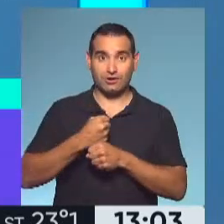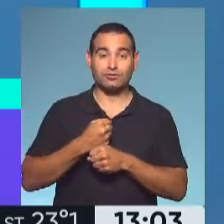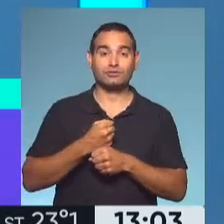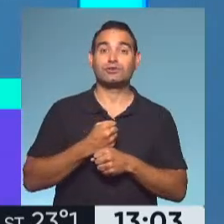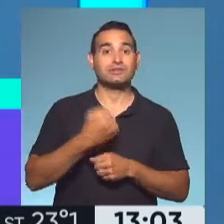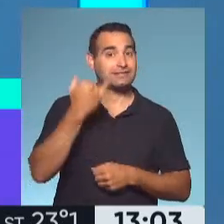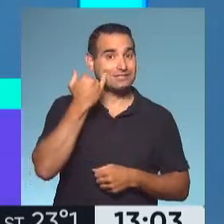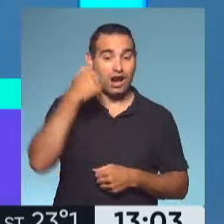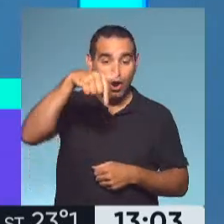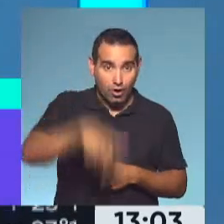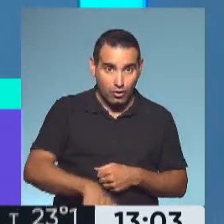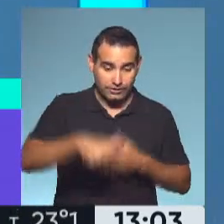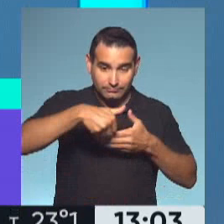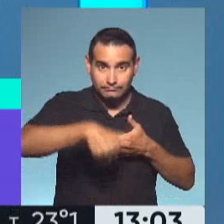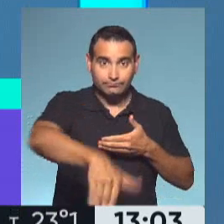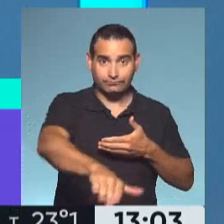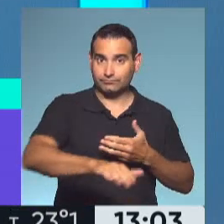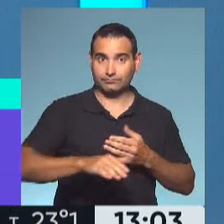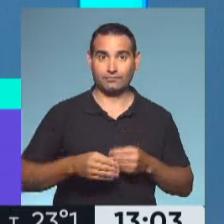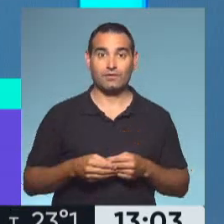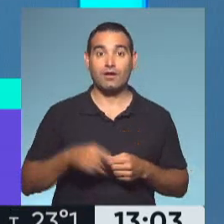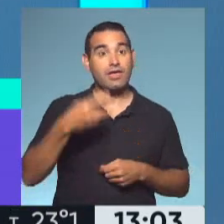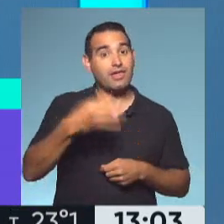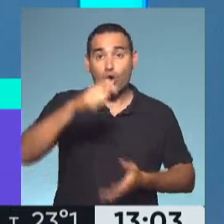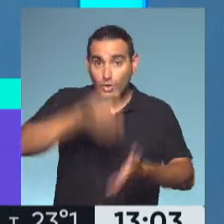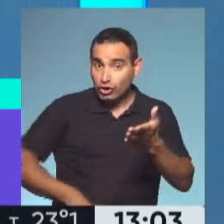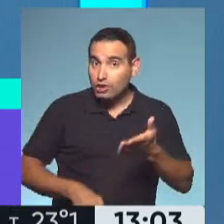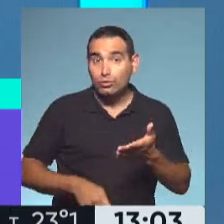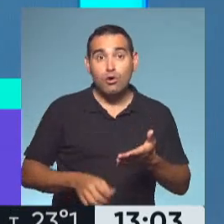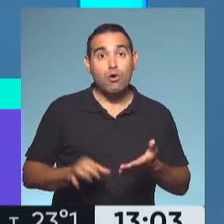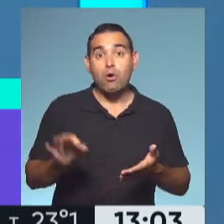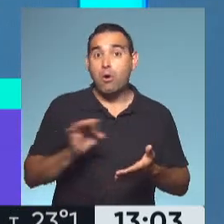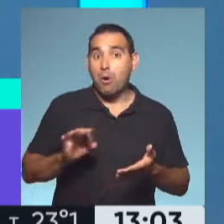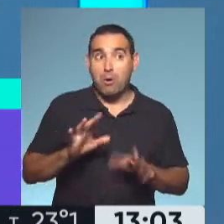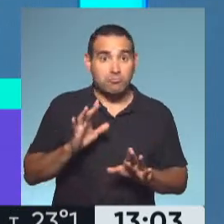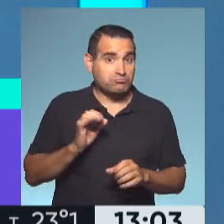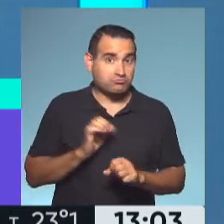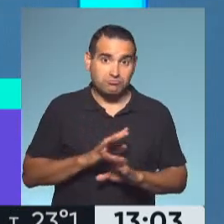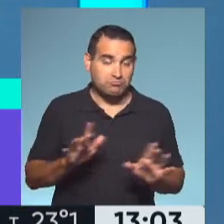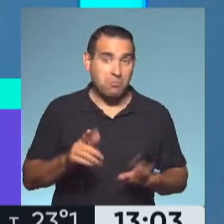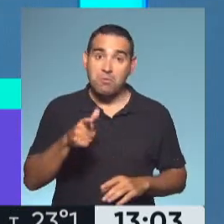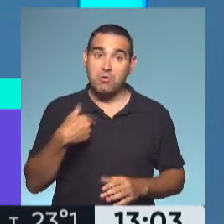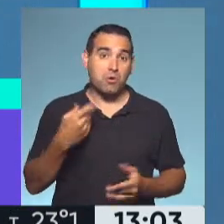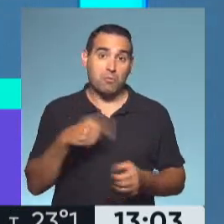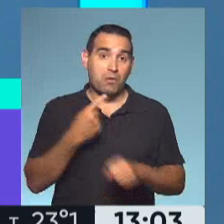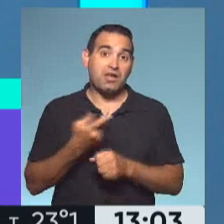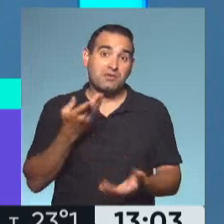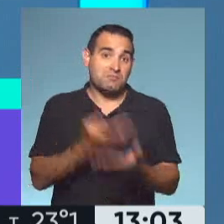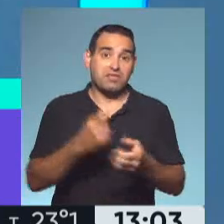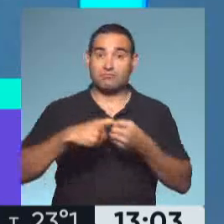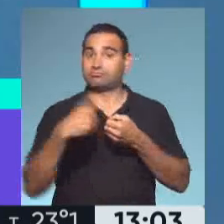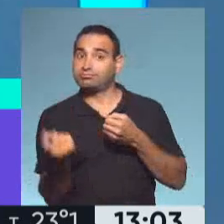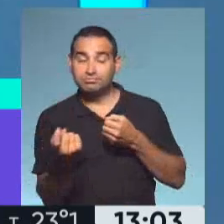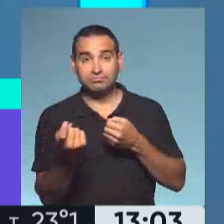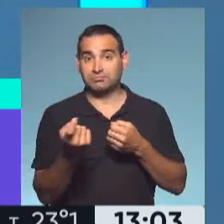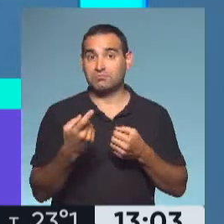en vigencia hoy en la Argentina. Entonces, o hacen contrato o no tienen teletrabajo. No puedes exigir la desconexión digital,